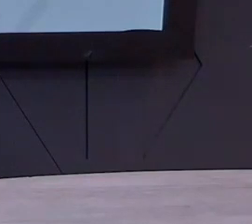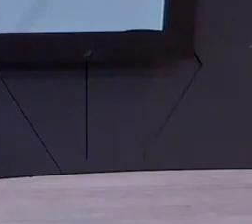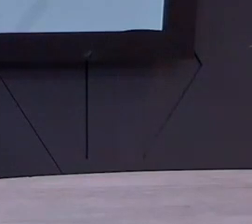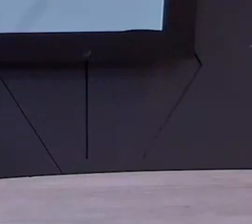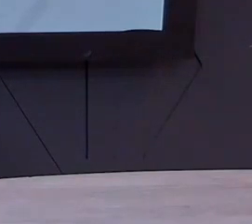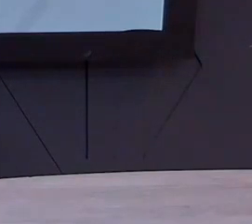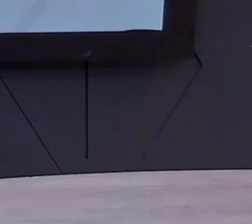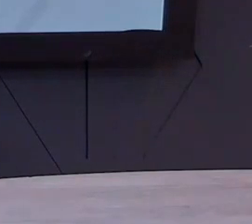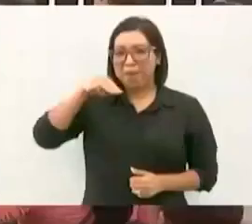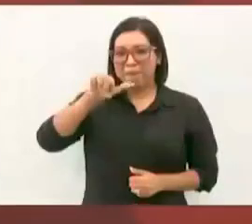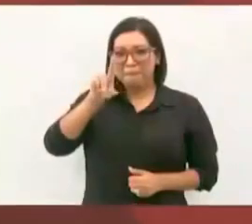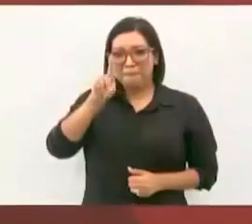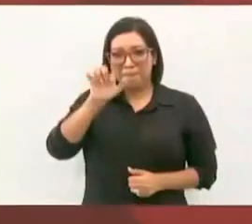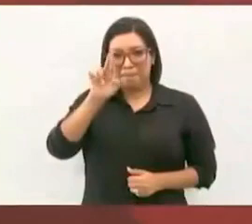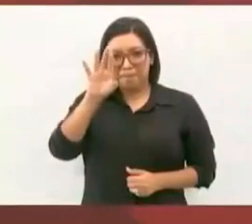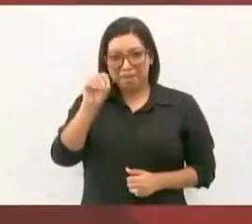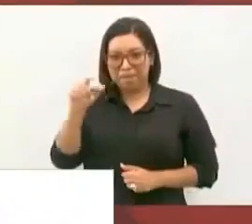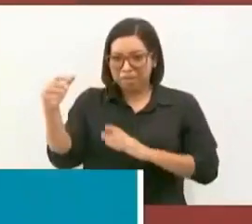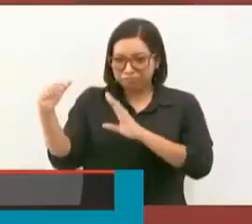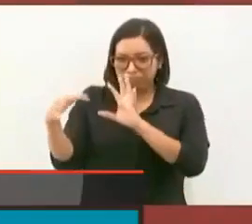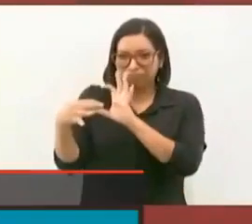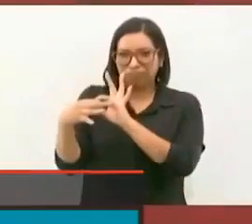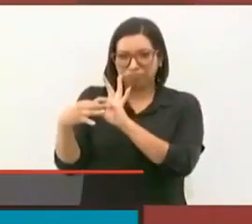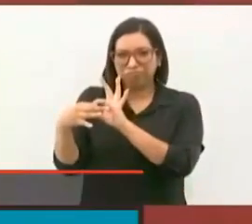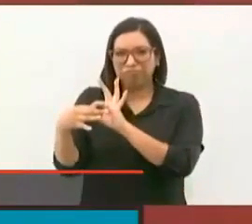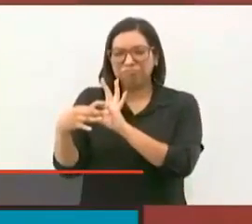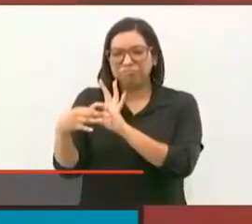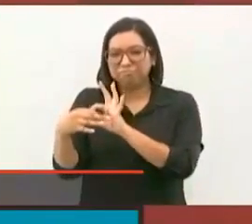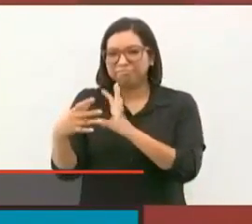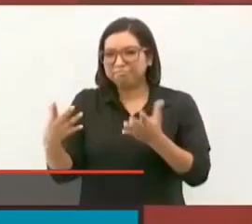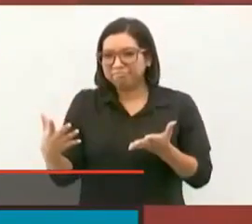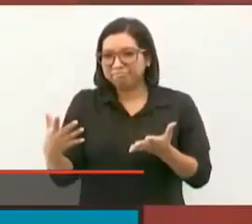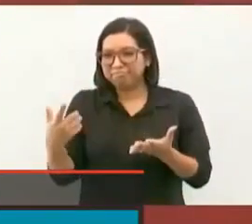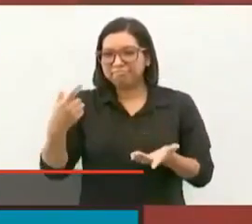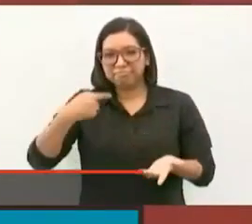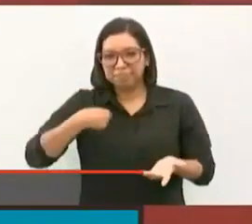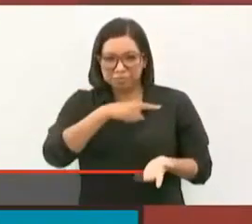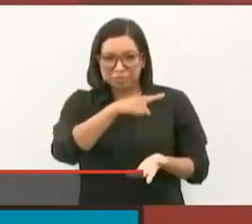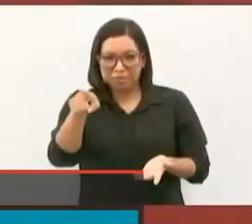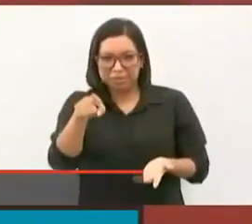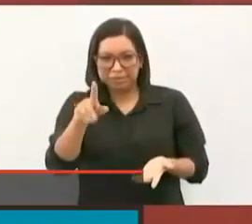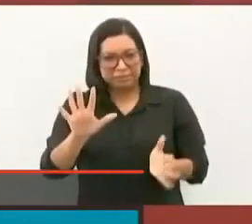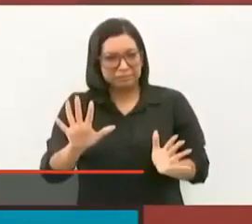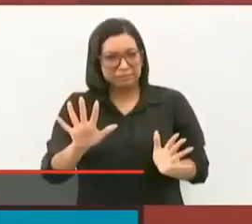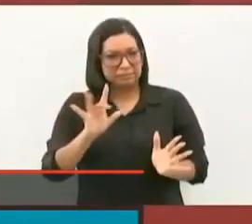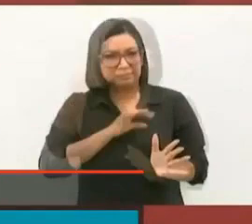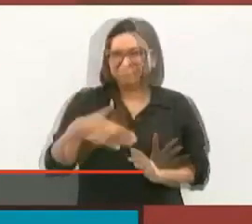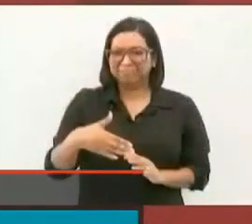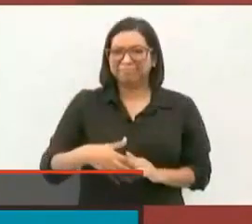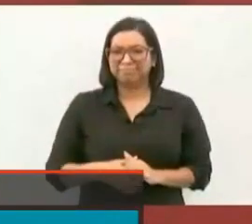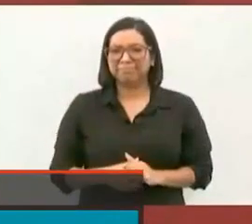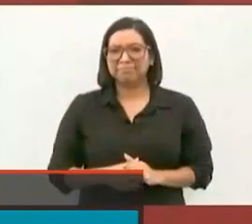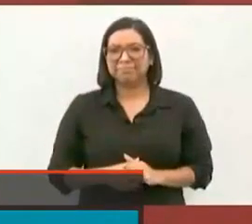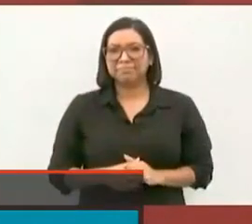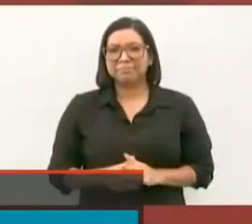verlo. Pero no hay nada que temer. Ya este pueblo se echó a andar.